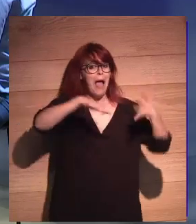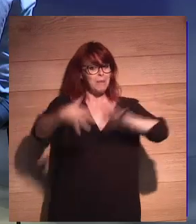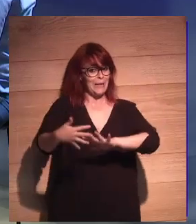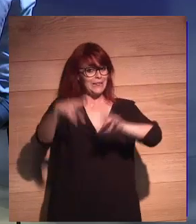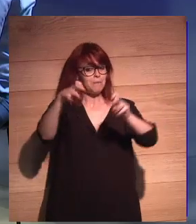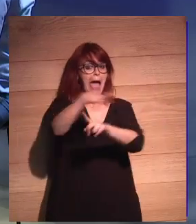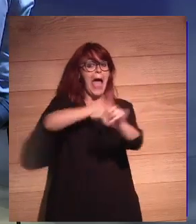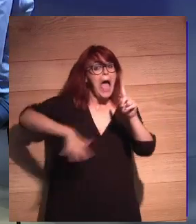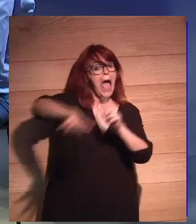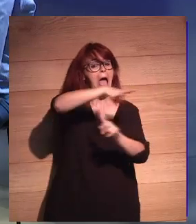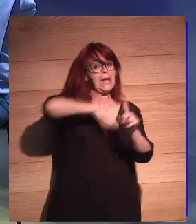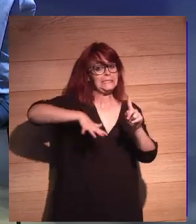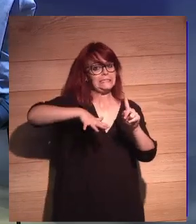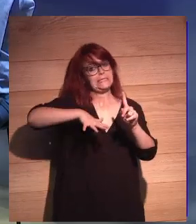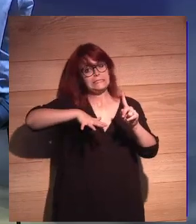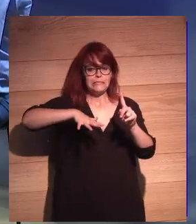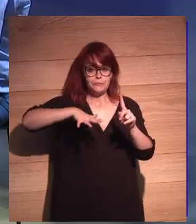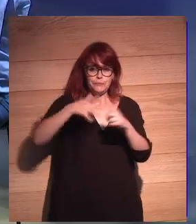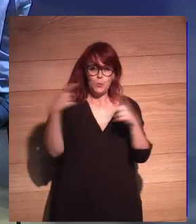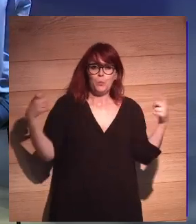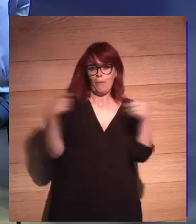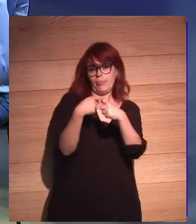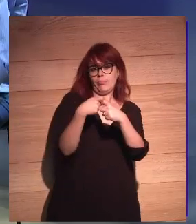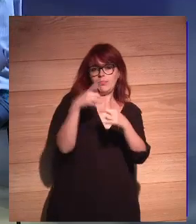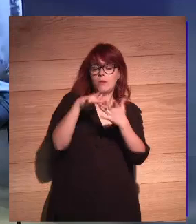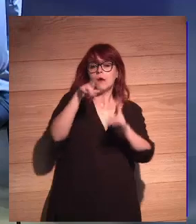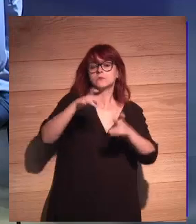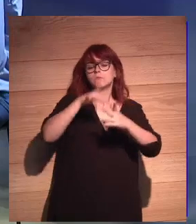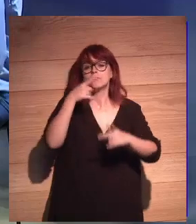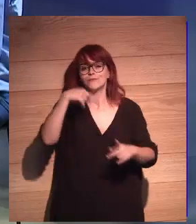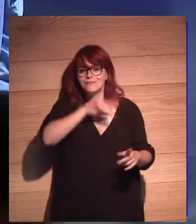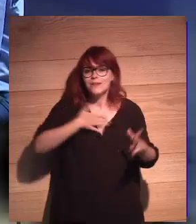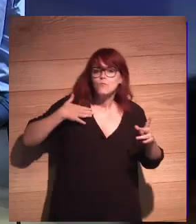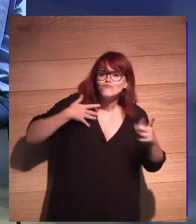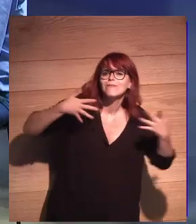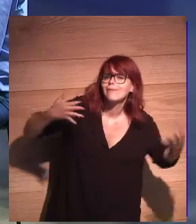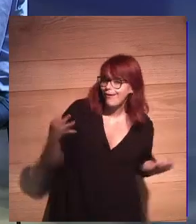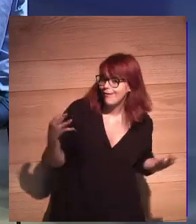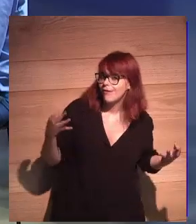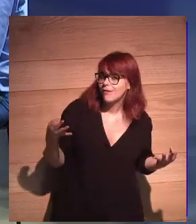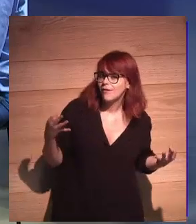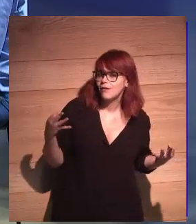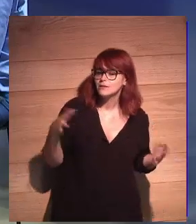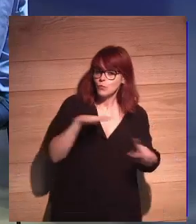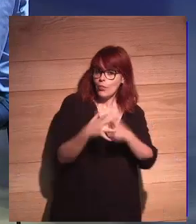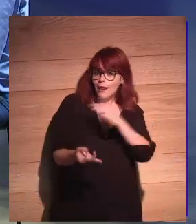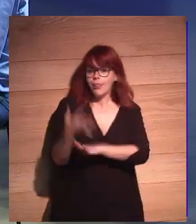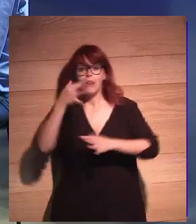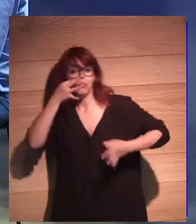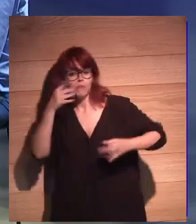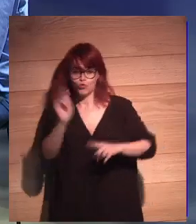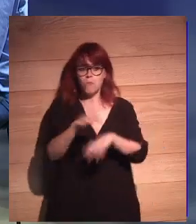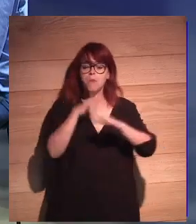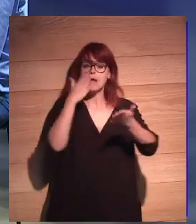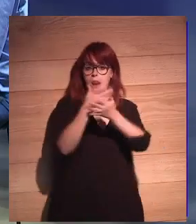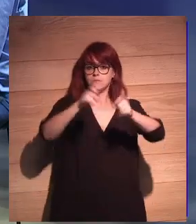ciertos contextos, es contradictorio con lo que pretendemos que se haga, ¿vale? Me explico. Si esta es una clase